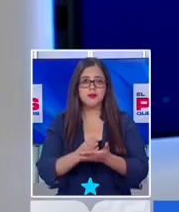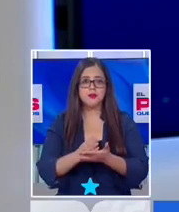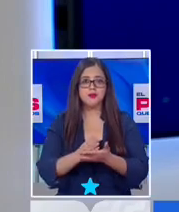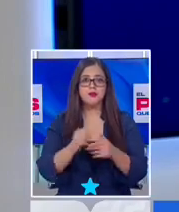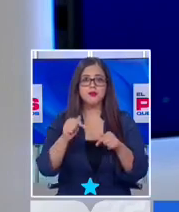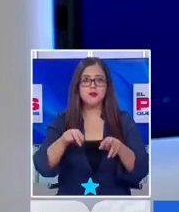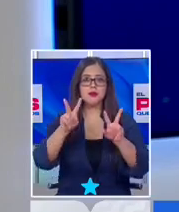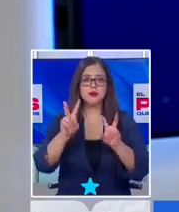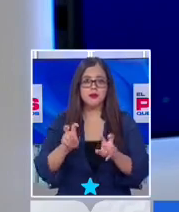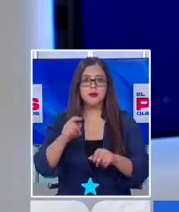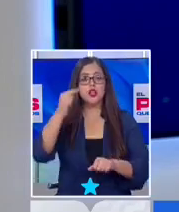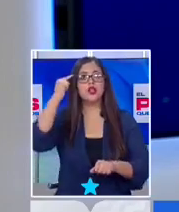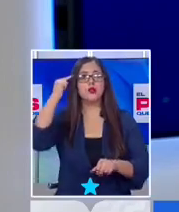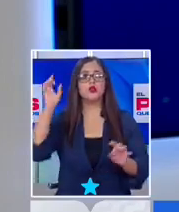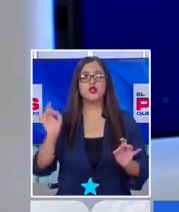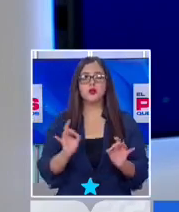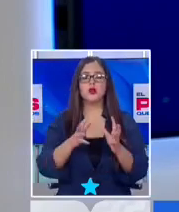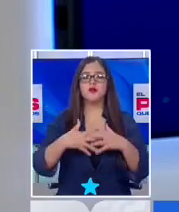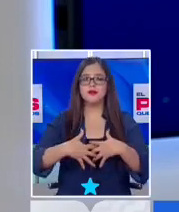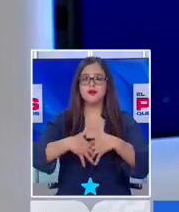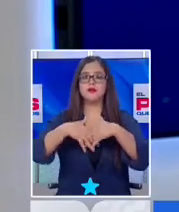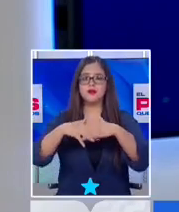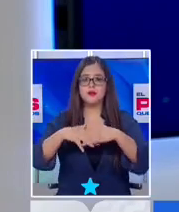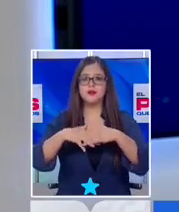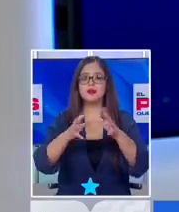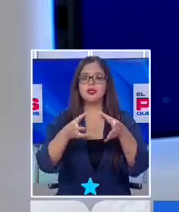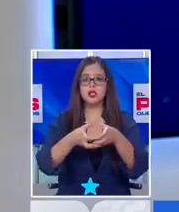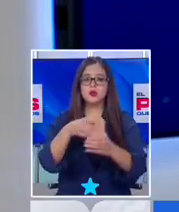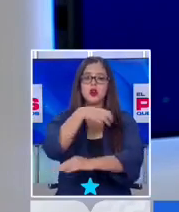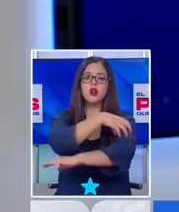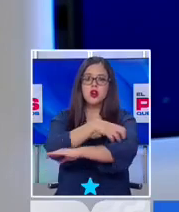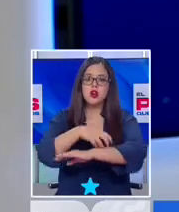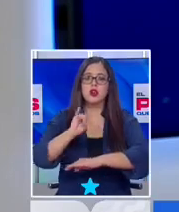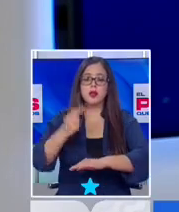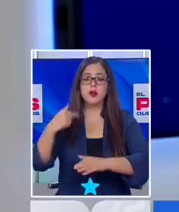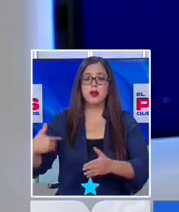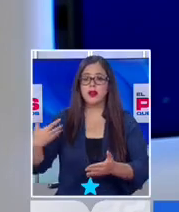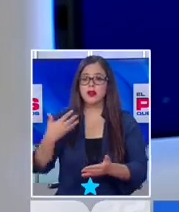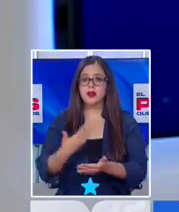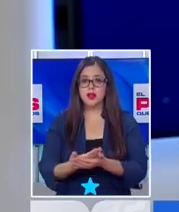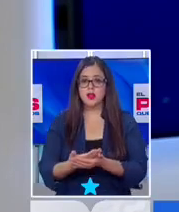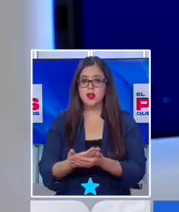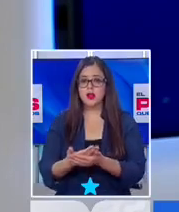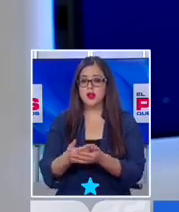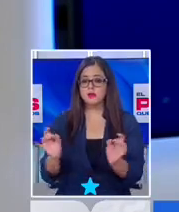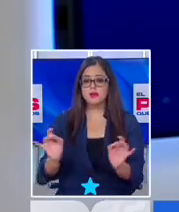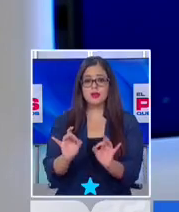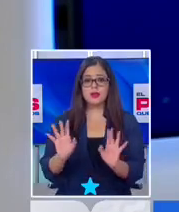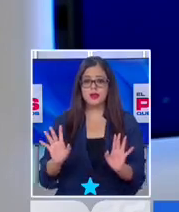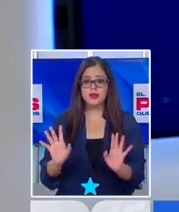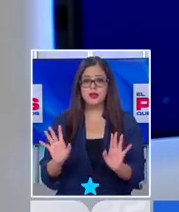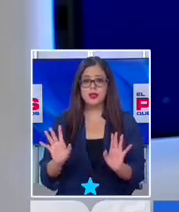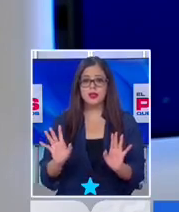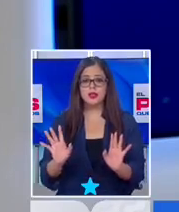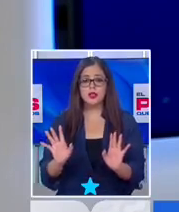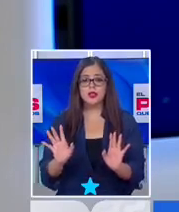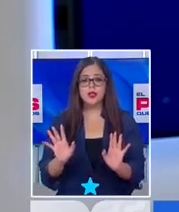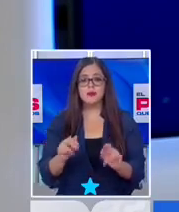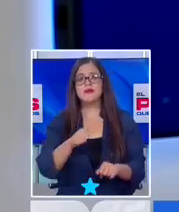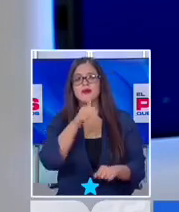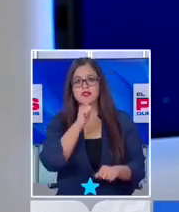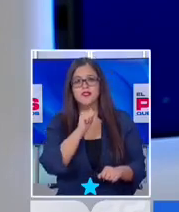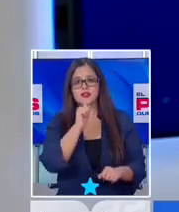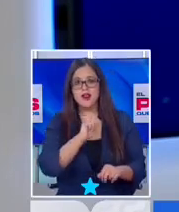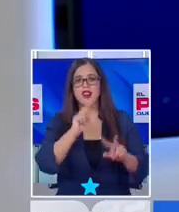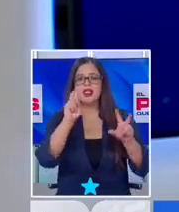esta materia creo que se podría fortalecer a lo mejor esta cámara de las regiones pero hasta el momento así como está yo creo que todavía no da para